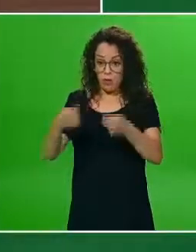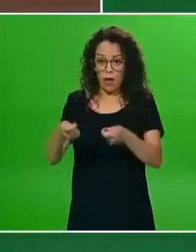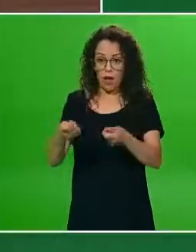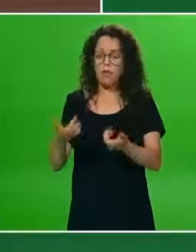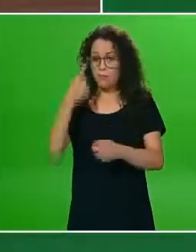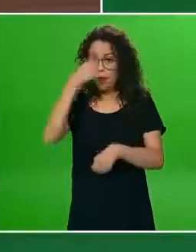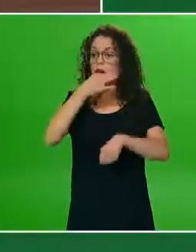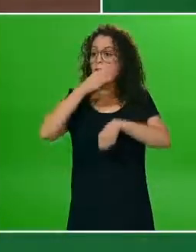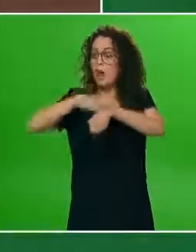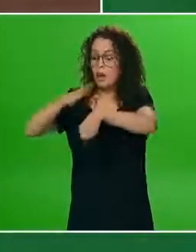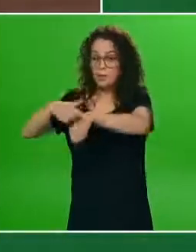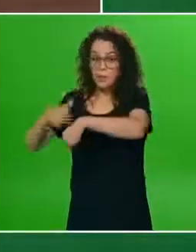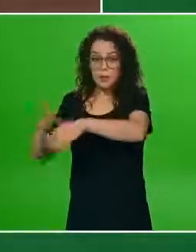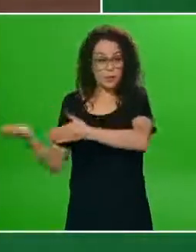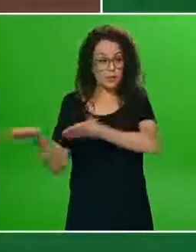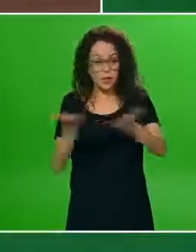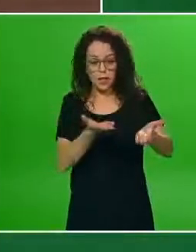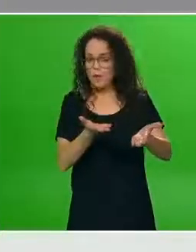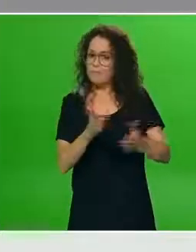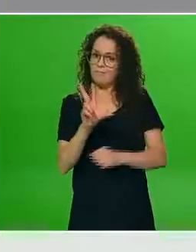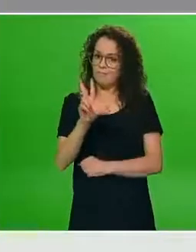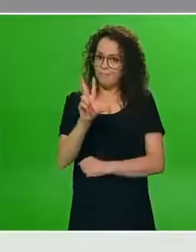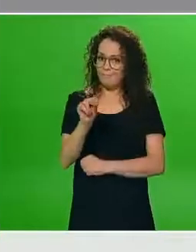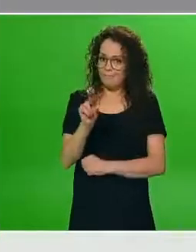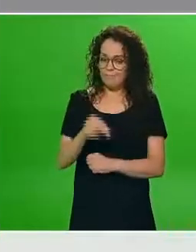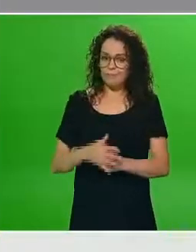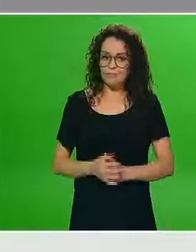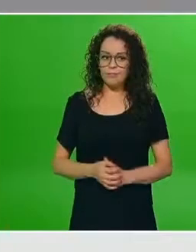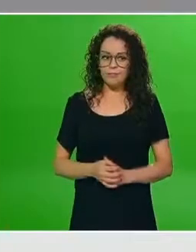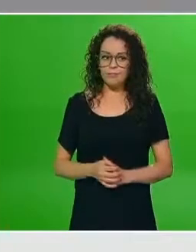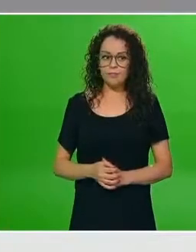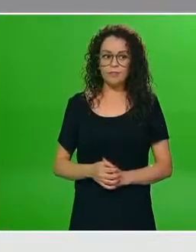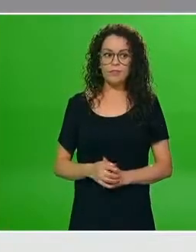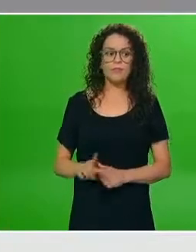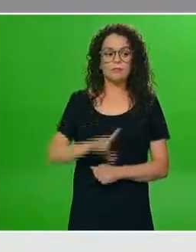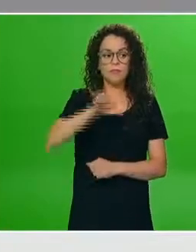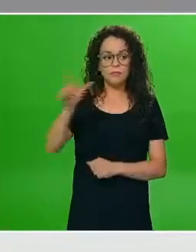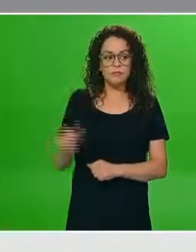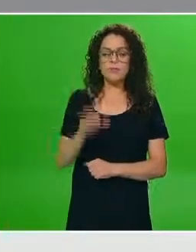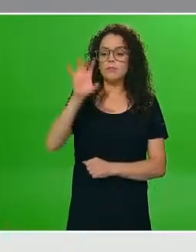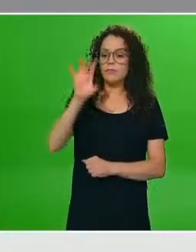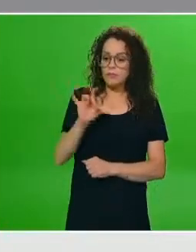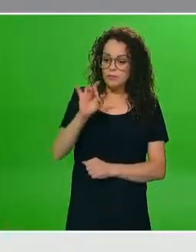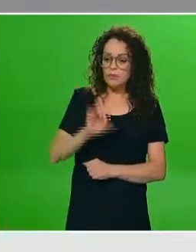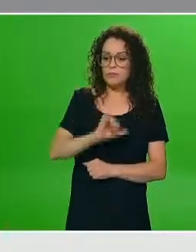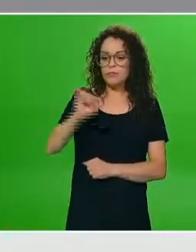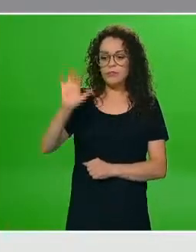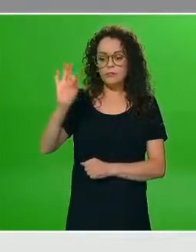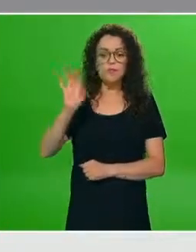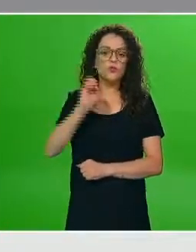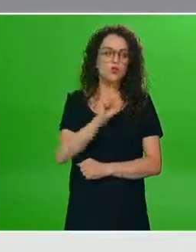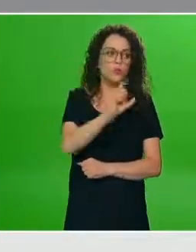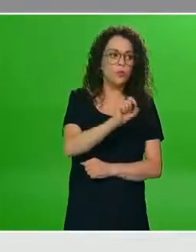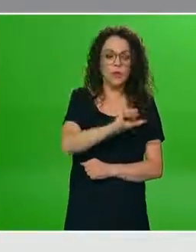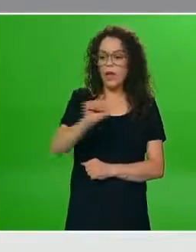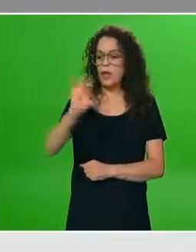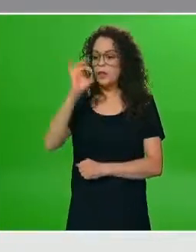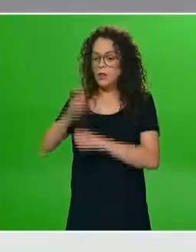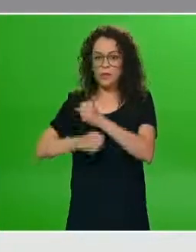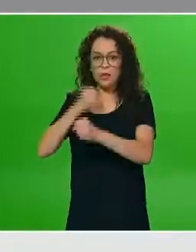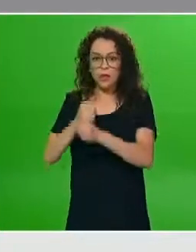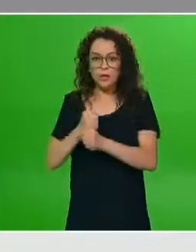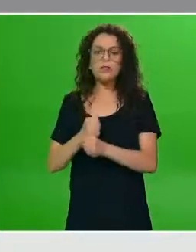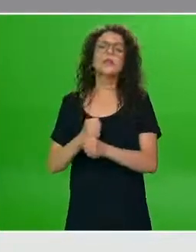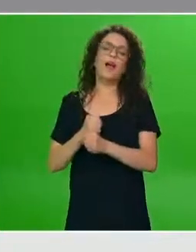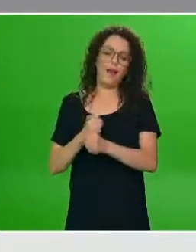convocar. Cuando se abra la década o la siguiente década de 30 a 40 o de 20 a 30, ya se va a